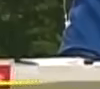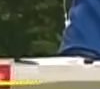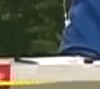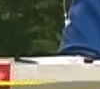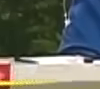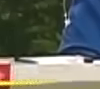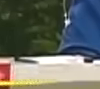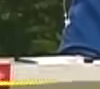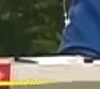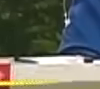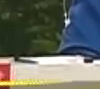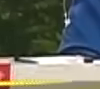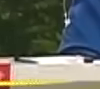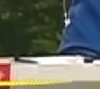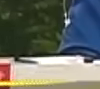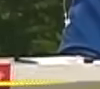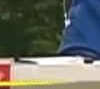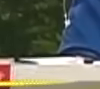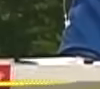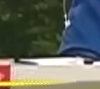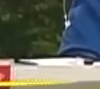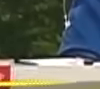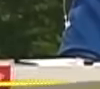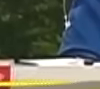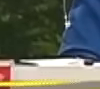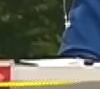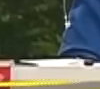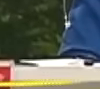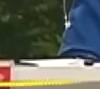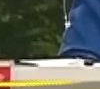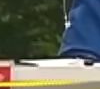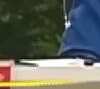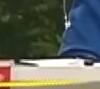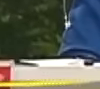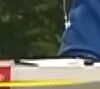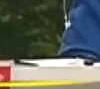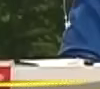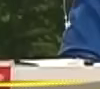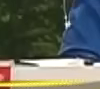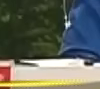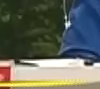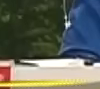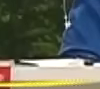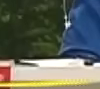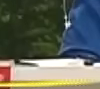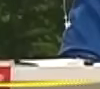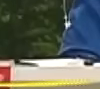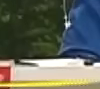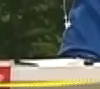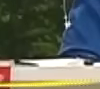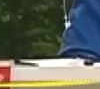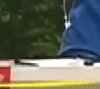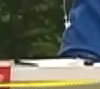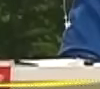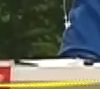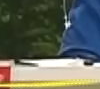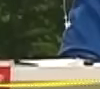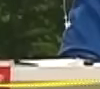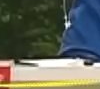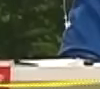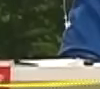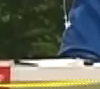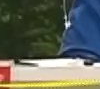un desarrollo sostenible, la promoción incansable de la paz y seguridad y por el